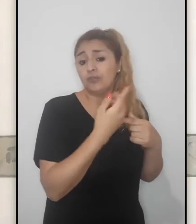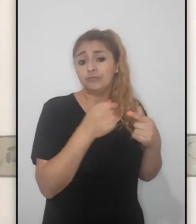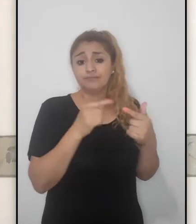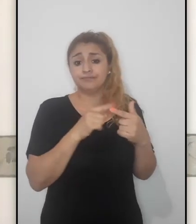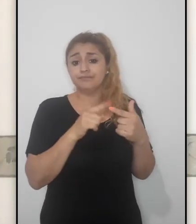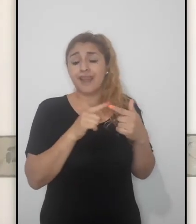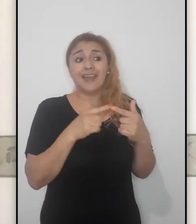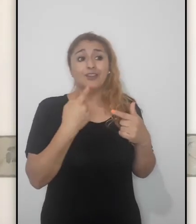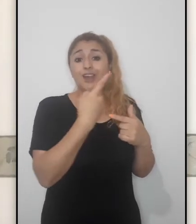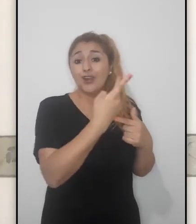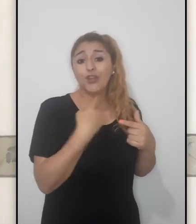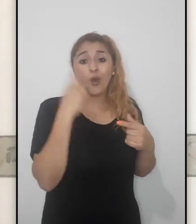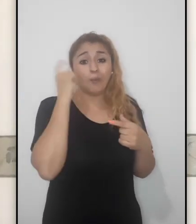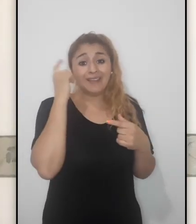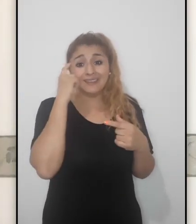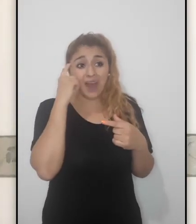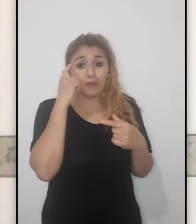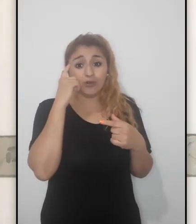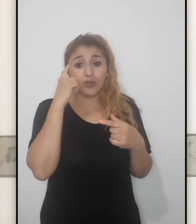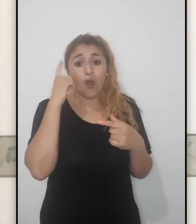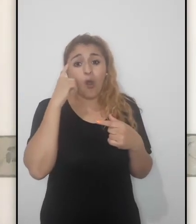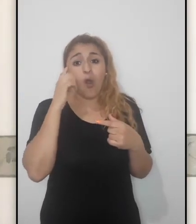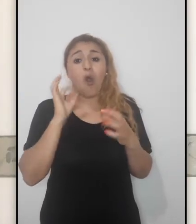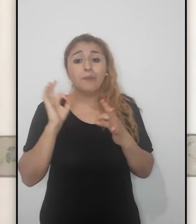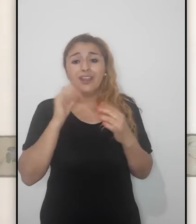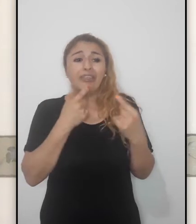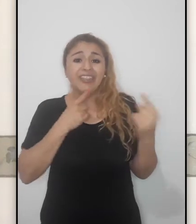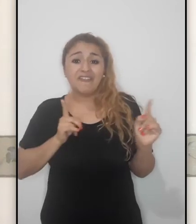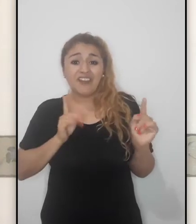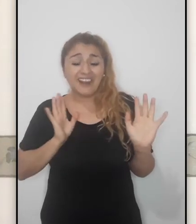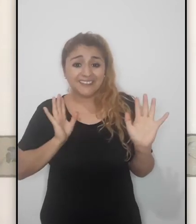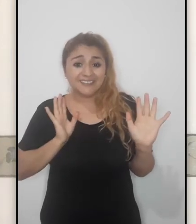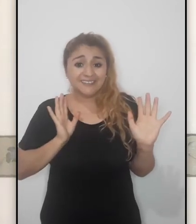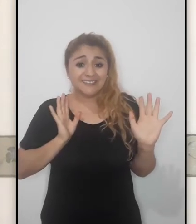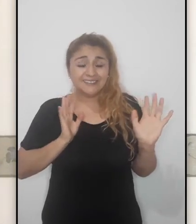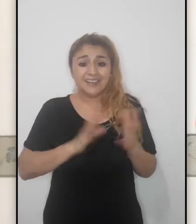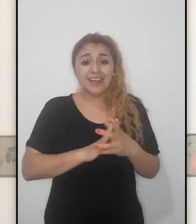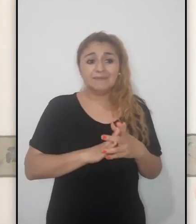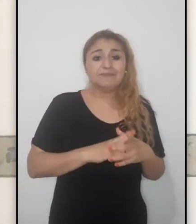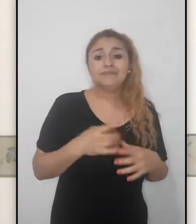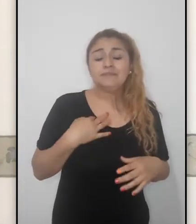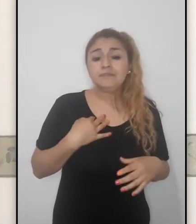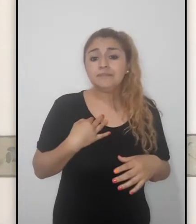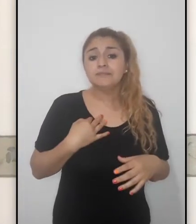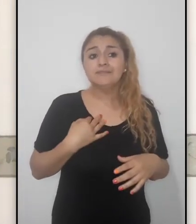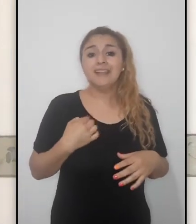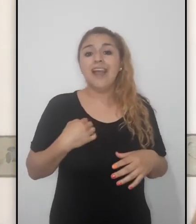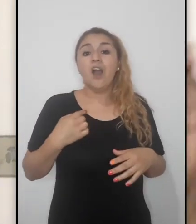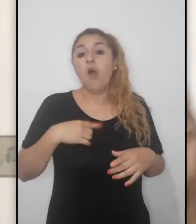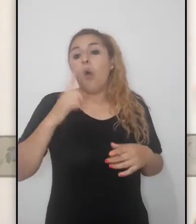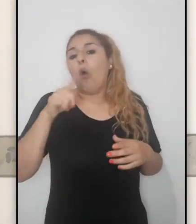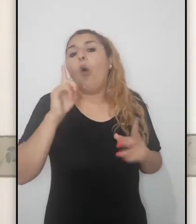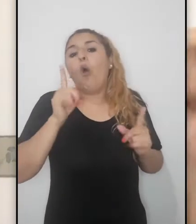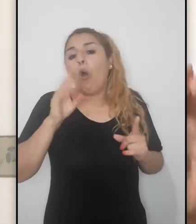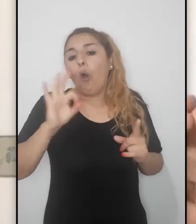tenemos diferencias de opiniones respecto de las de las personas no lo que pensamos de